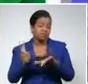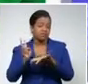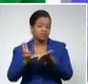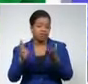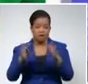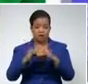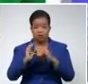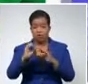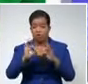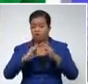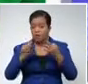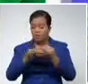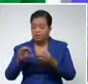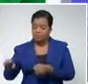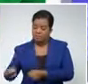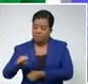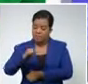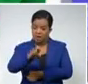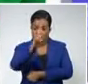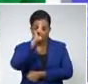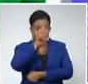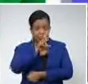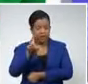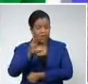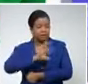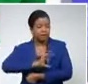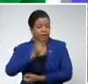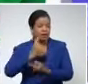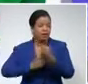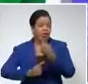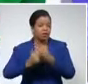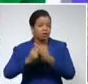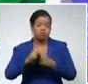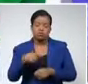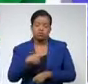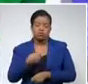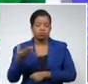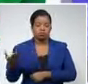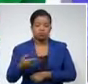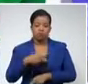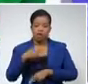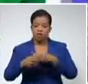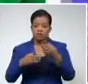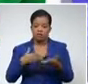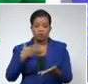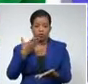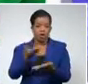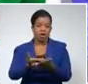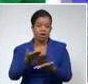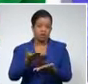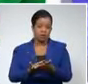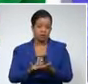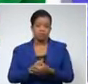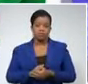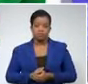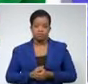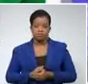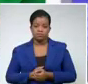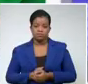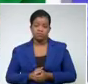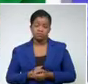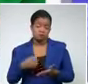lleve al sistema de salud, pues se hacen las pruebas, se hace el test de antígeno, después se toma la muestra de